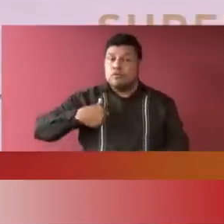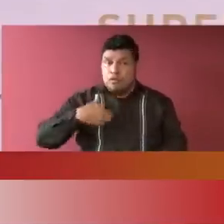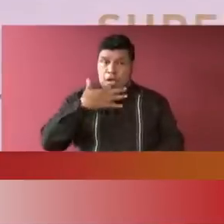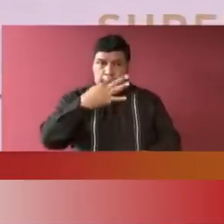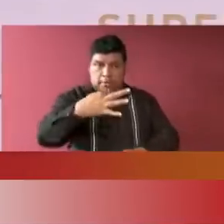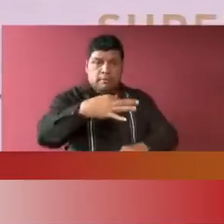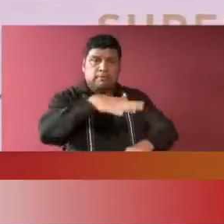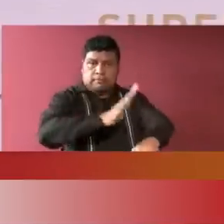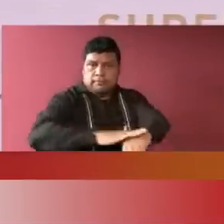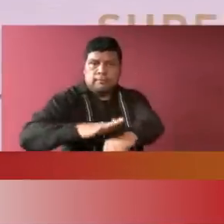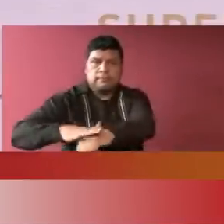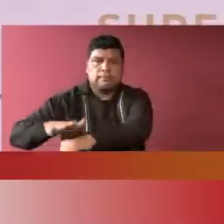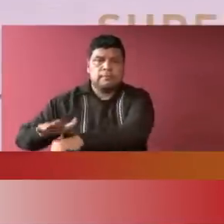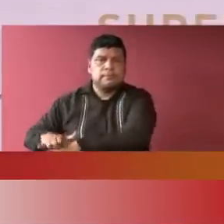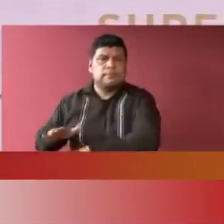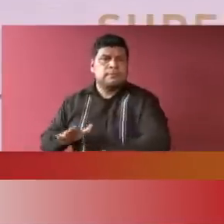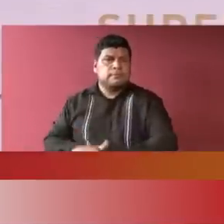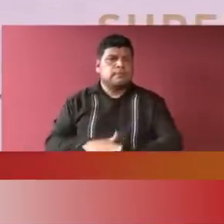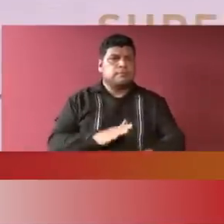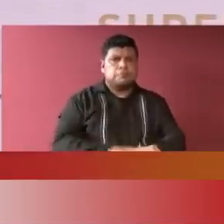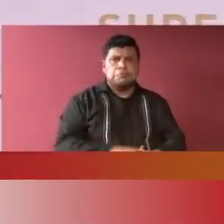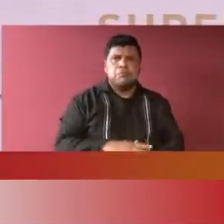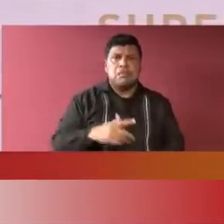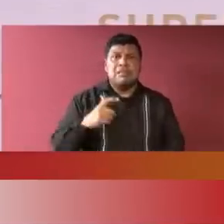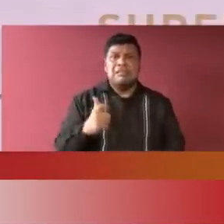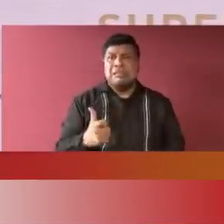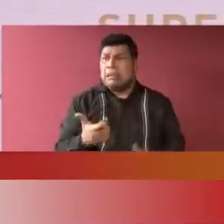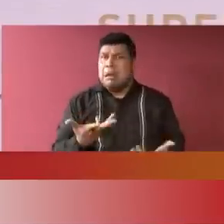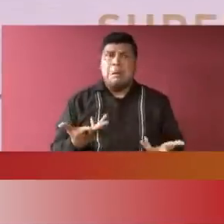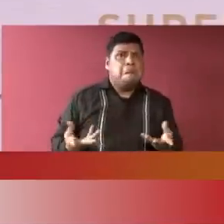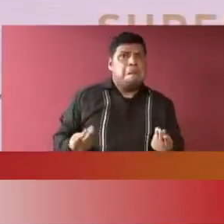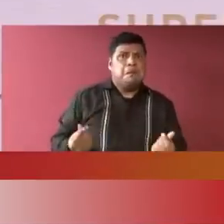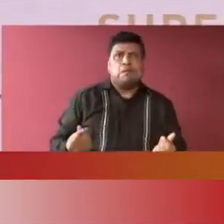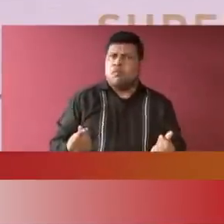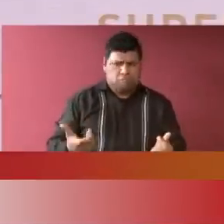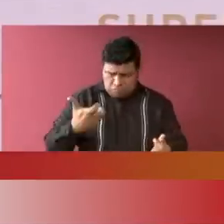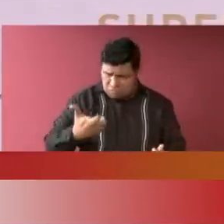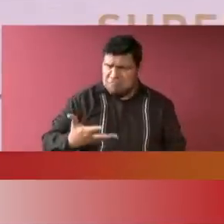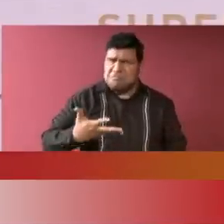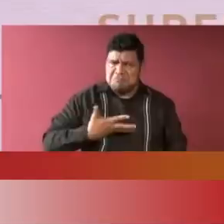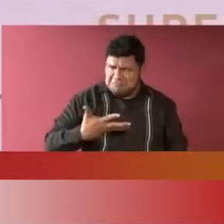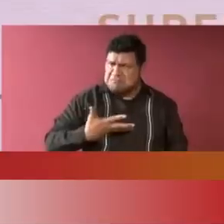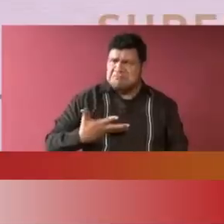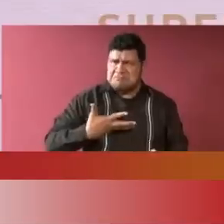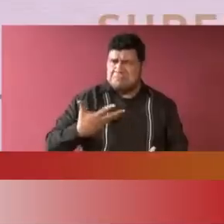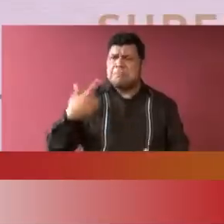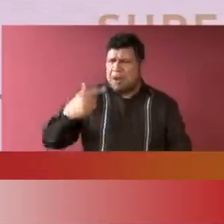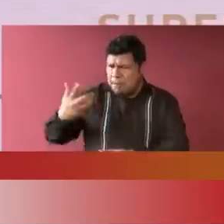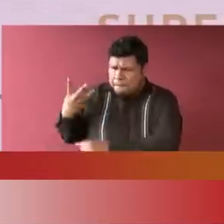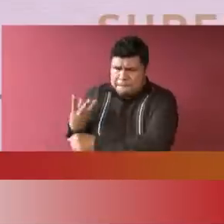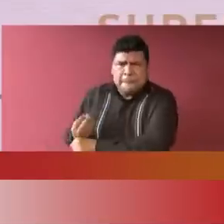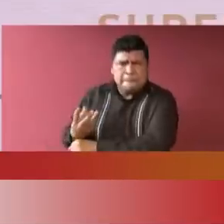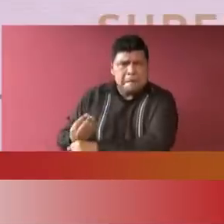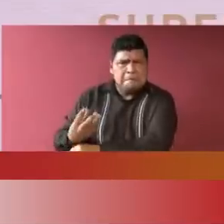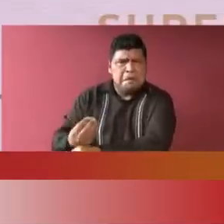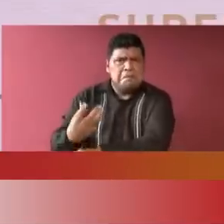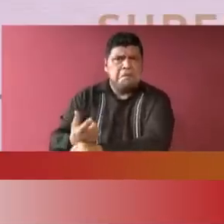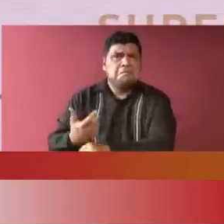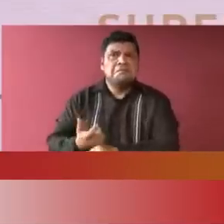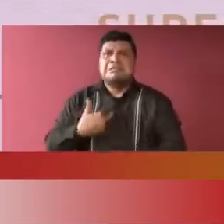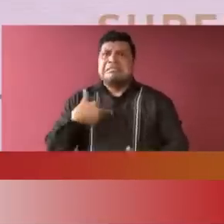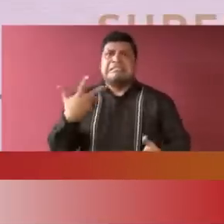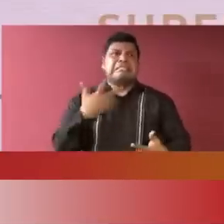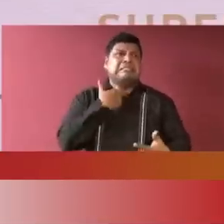adelanto que se cuenta con el presupuesto. No tenemos problemas